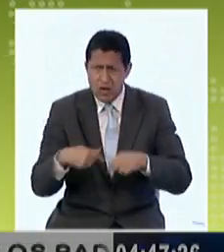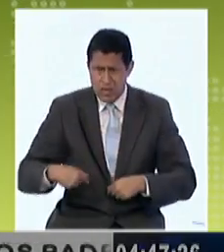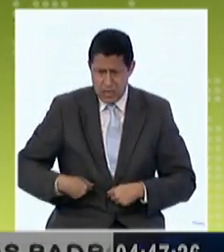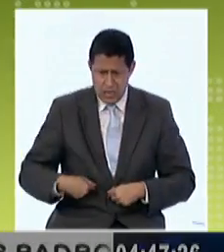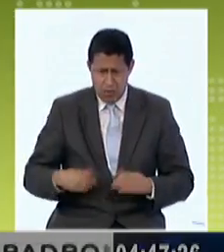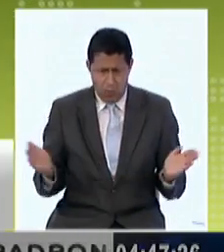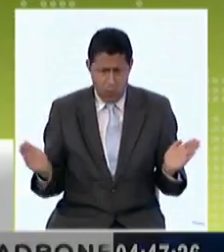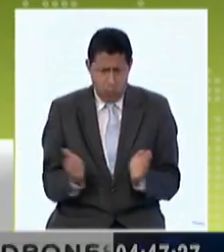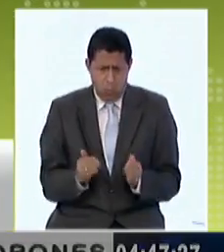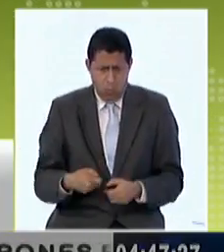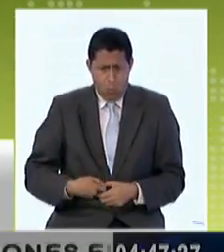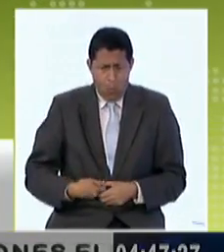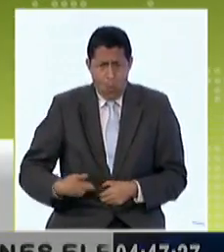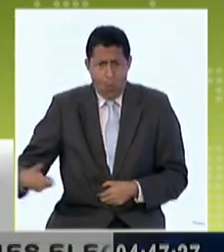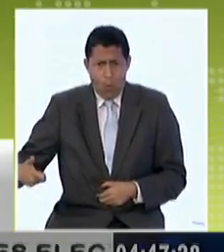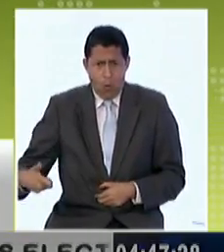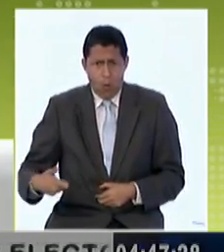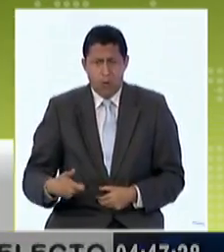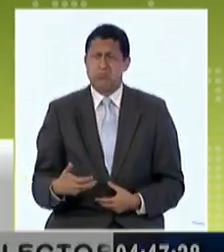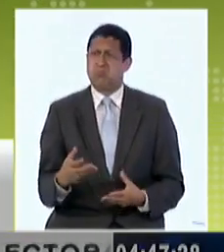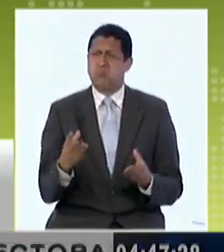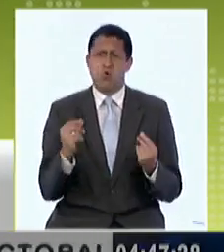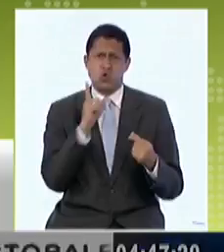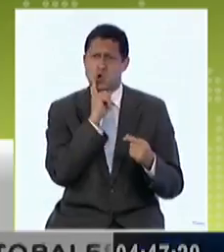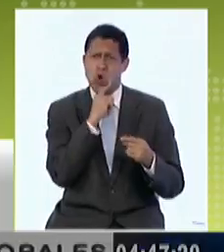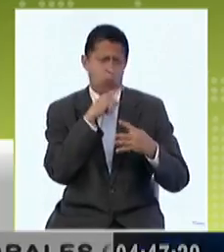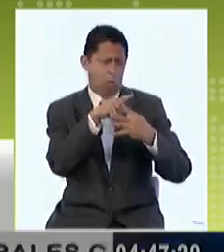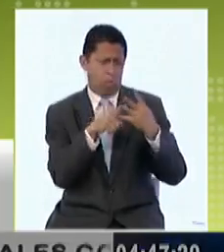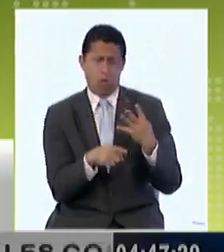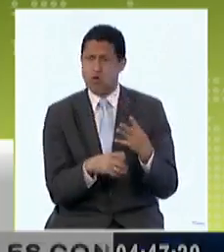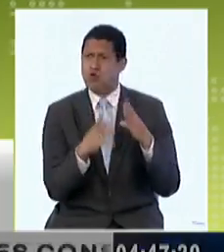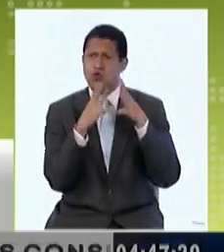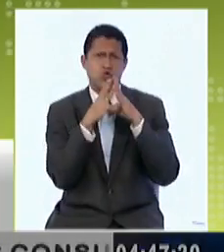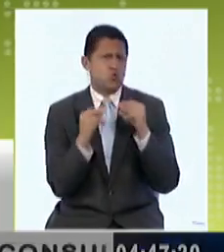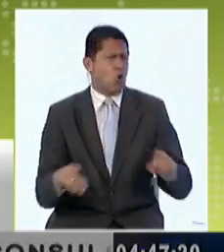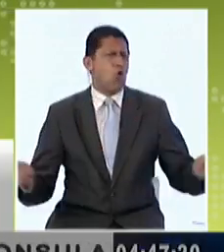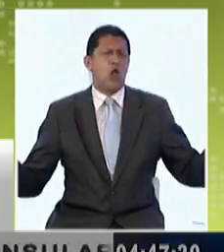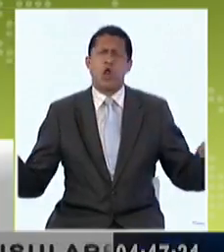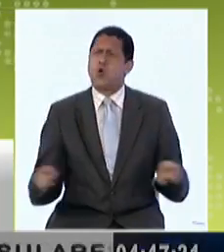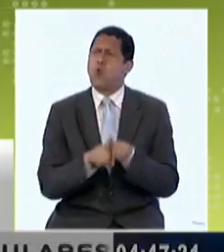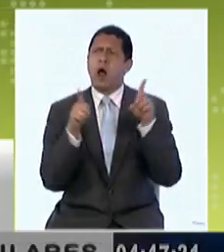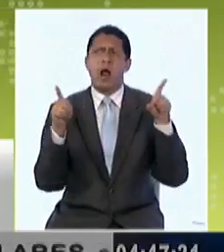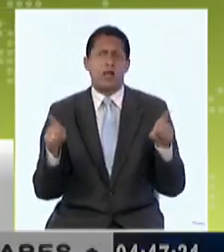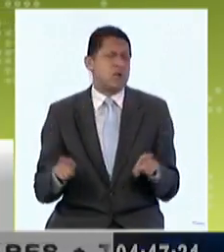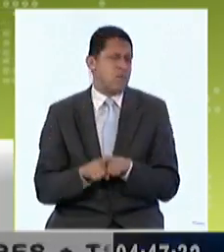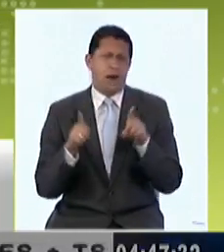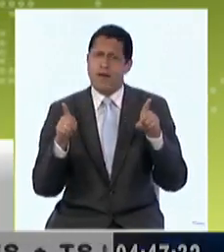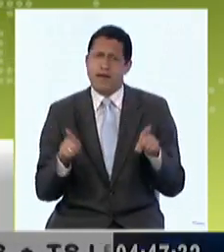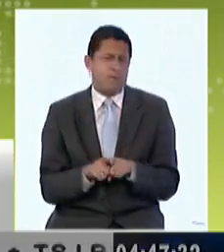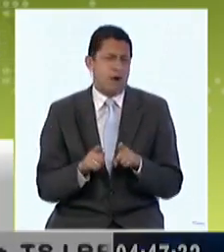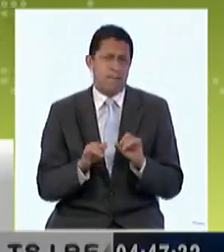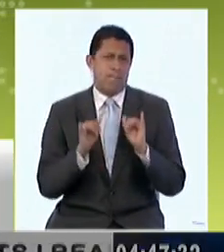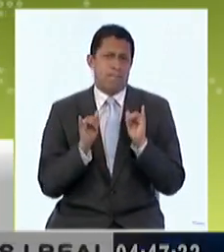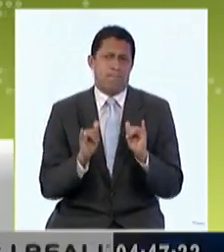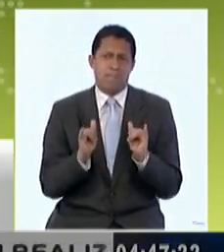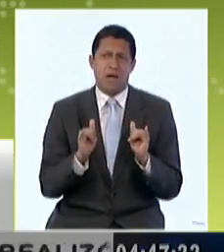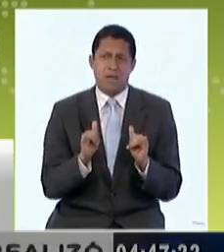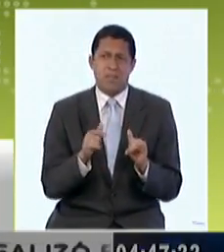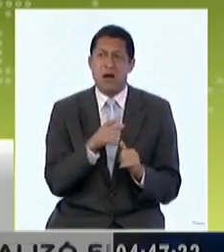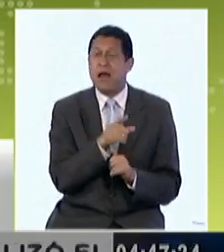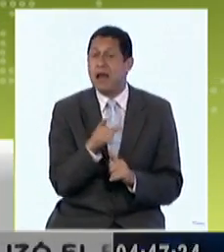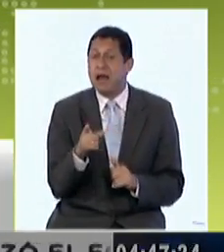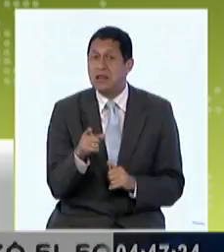otras de liposucción, otras de lipoplastia. Básicamente es todo lo mismo. Lo que hay es que especificar que esto se trata